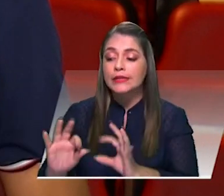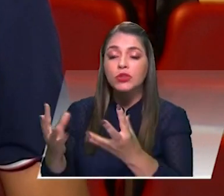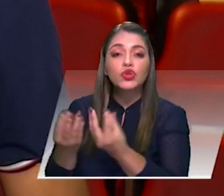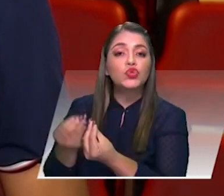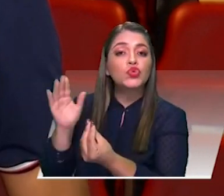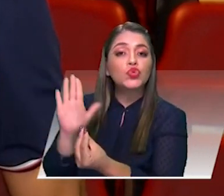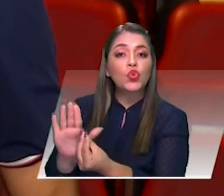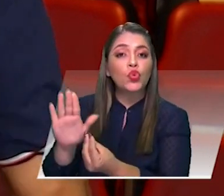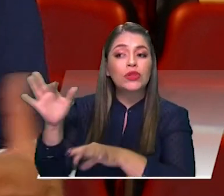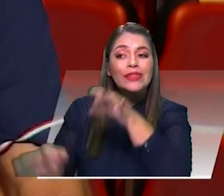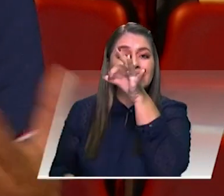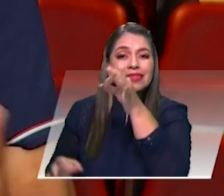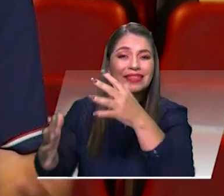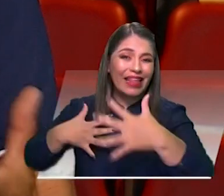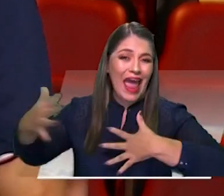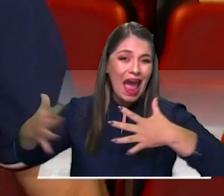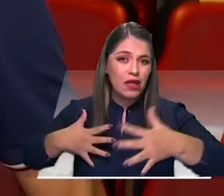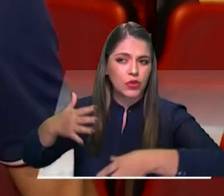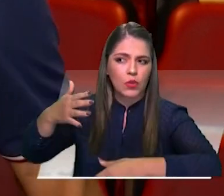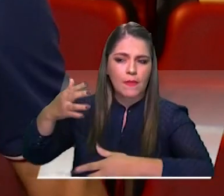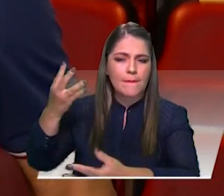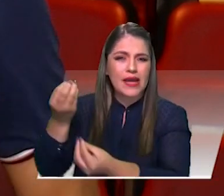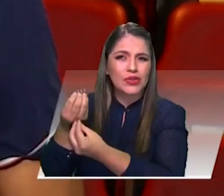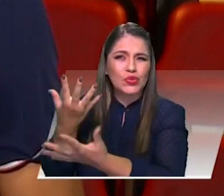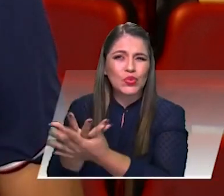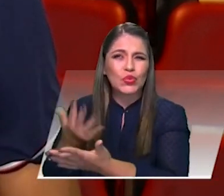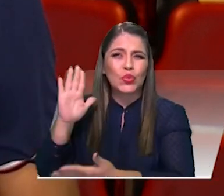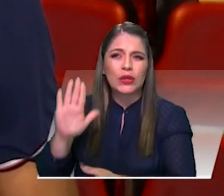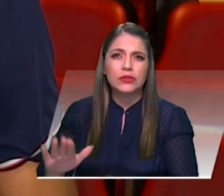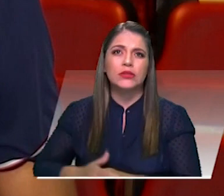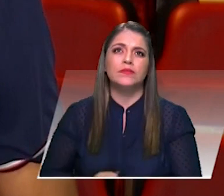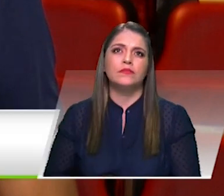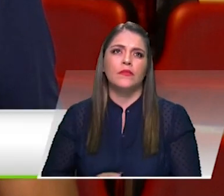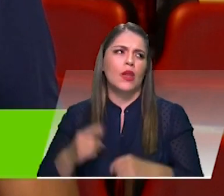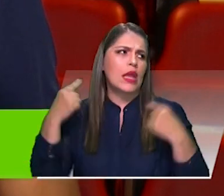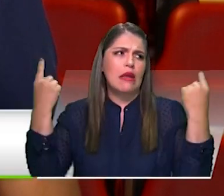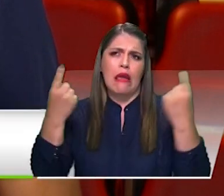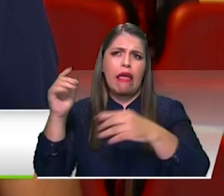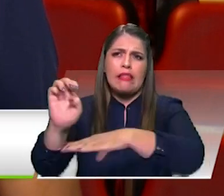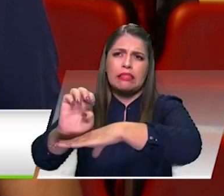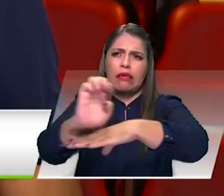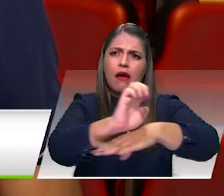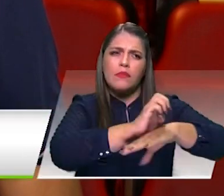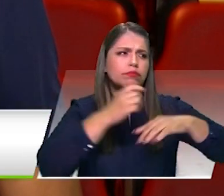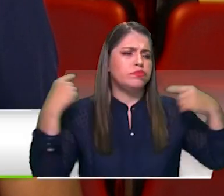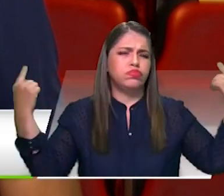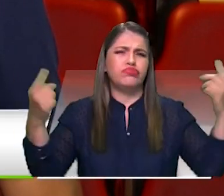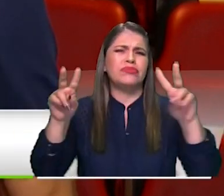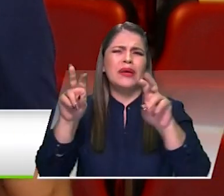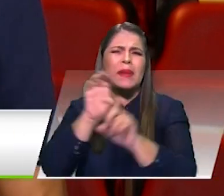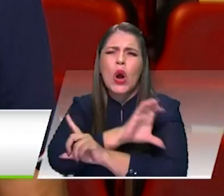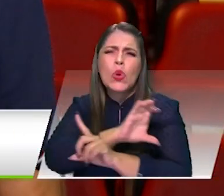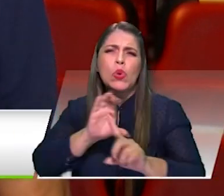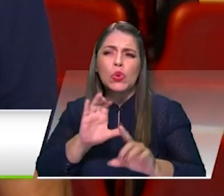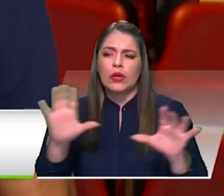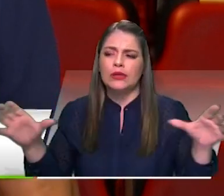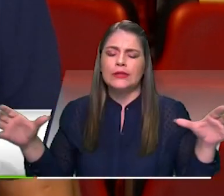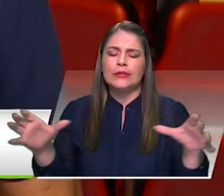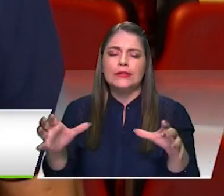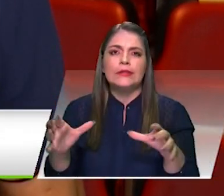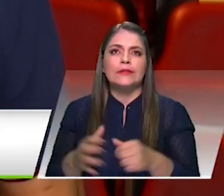teatro y diría yo que de todas las entidades que son artísticas, que están en la cultura, pues son